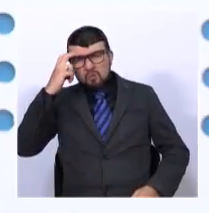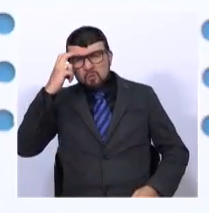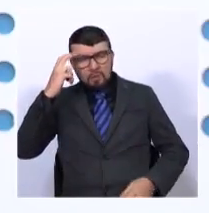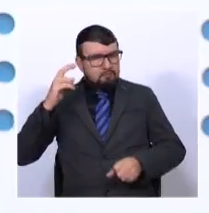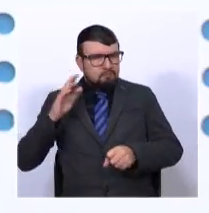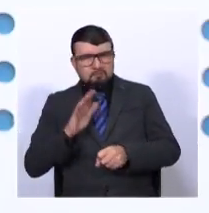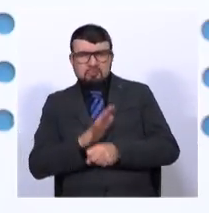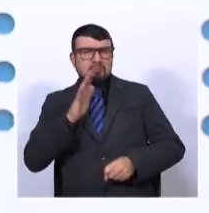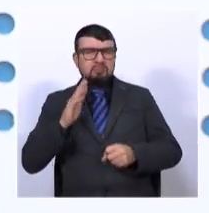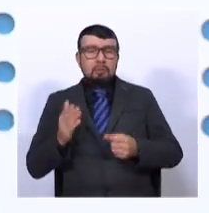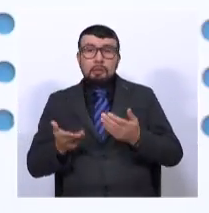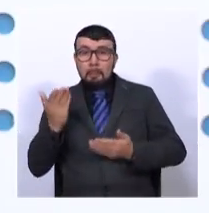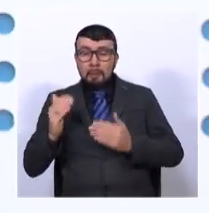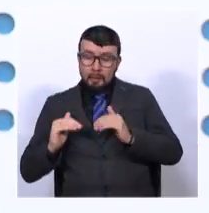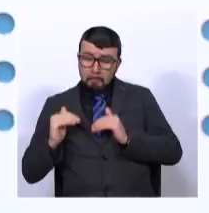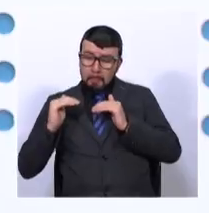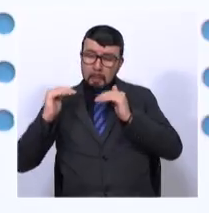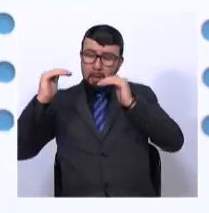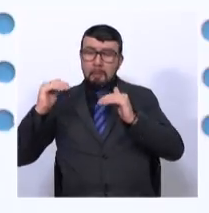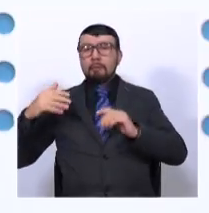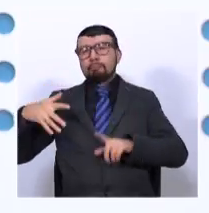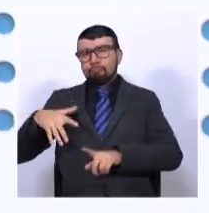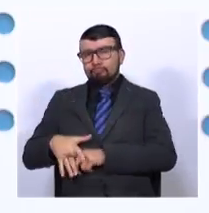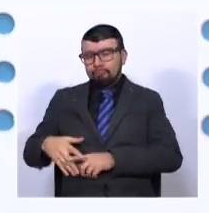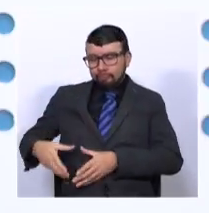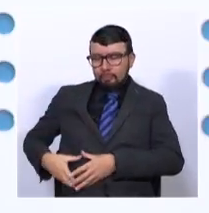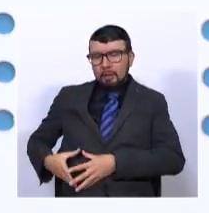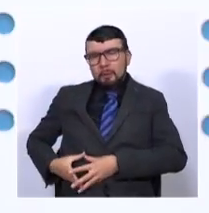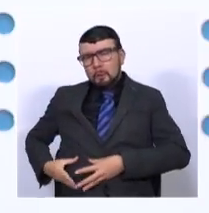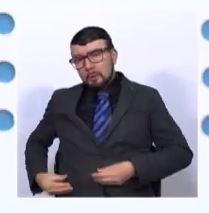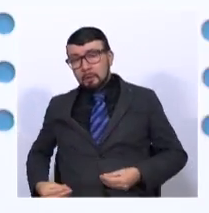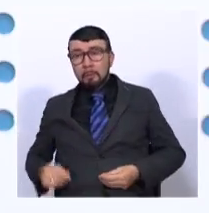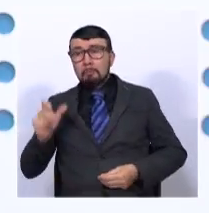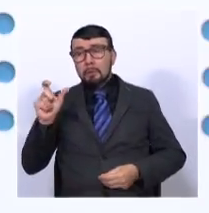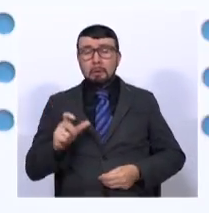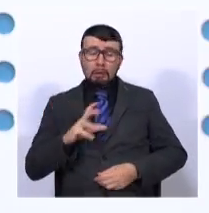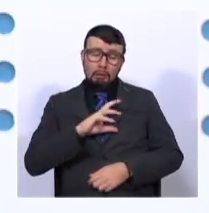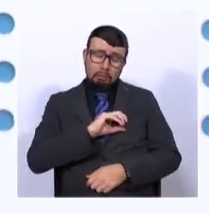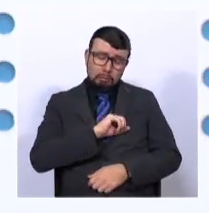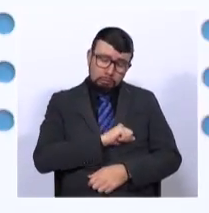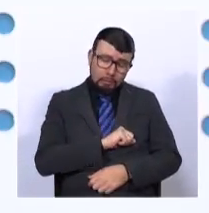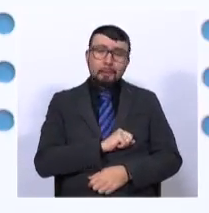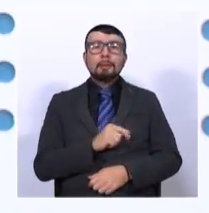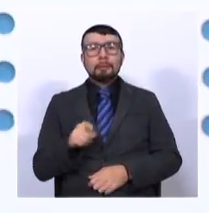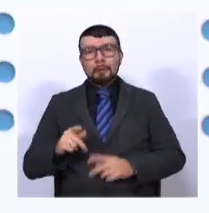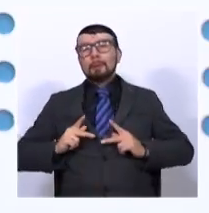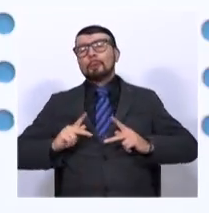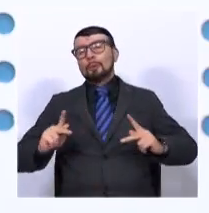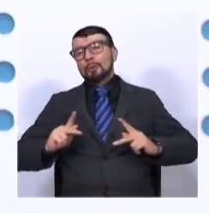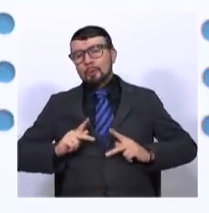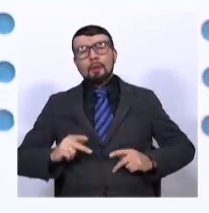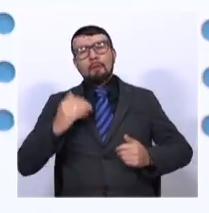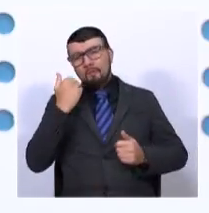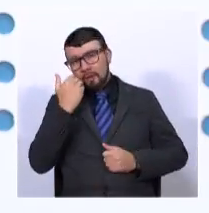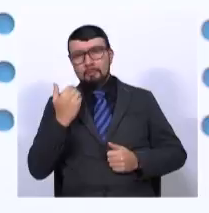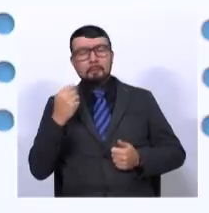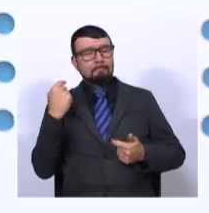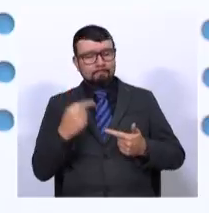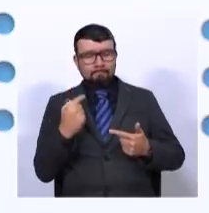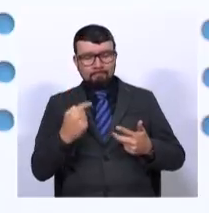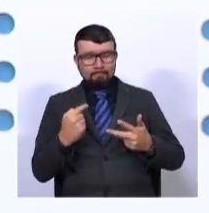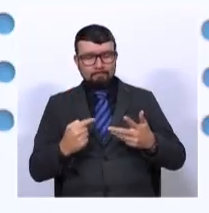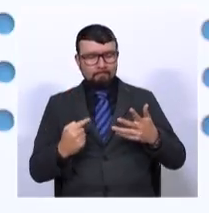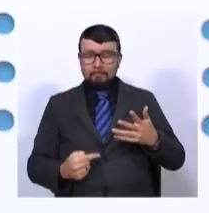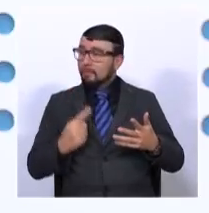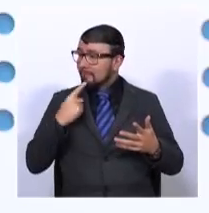ira, dependiendo del grado, afectan el hígado, la melancolía, el pulmón. Entonces así cada órgano para ellos tiene